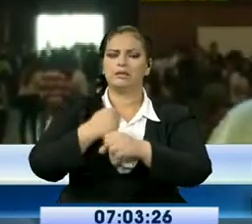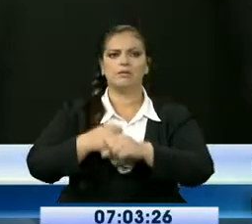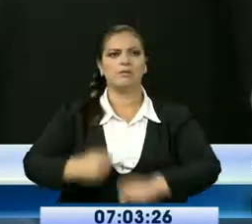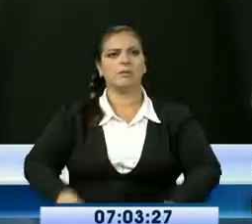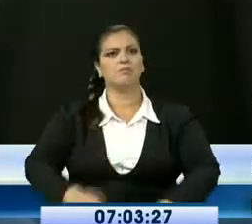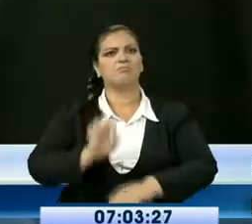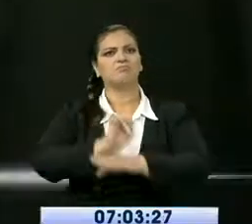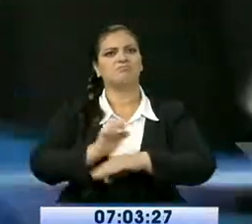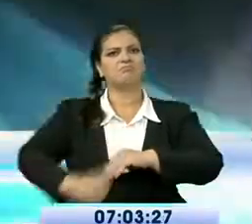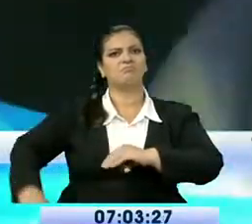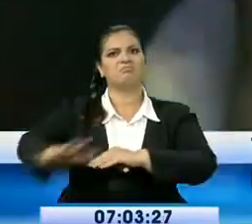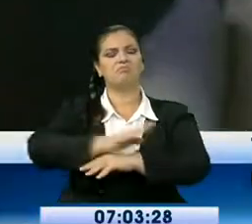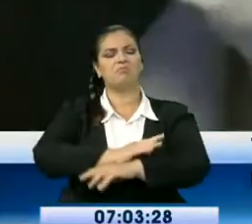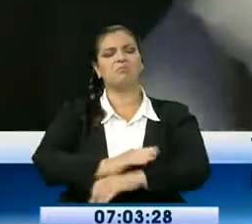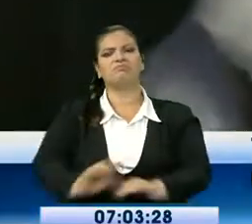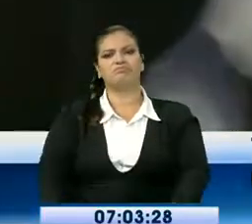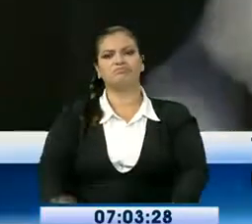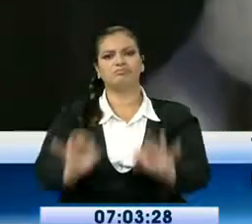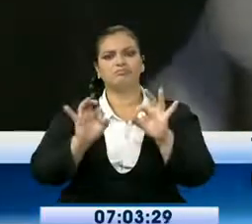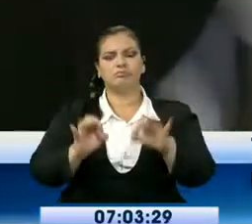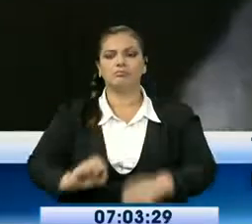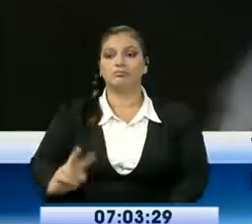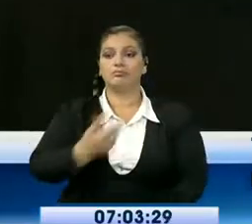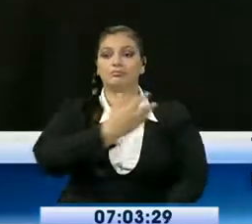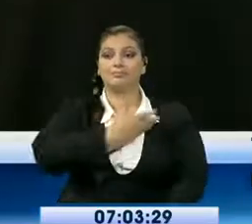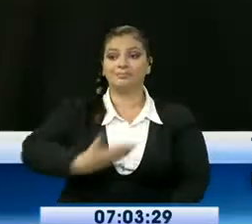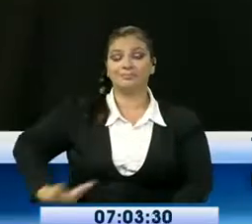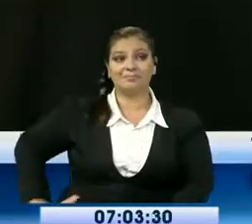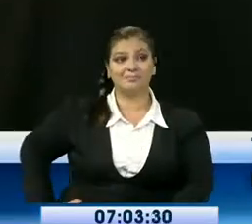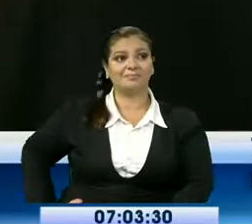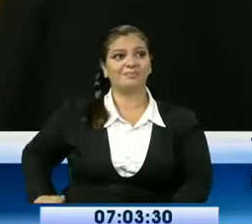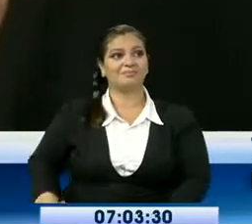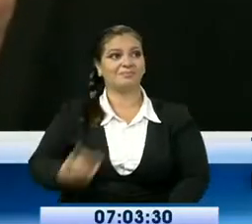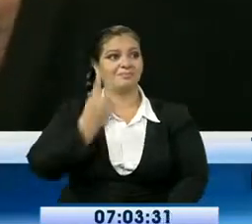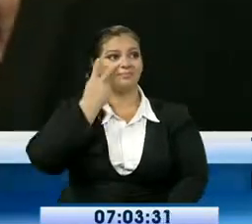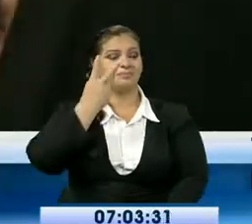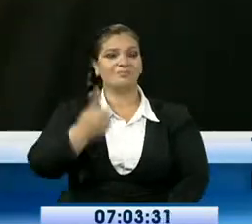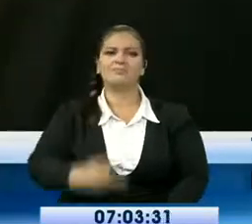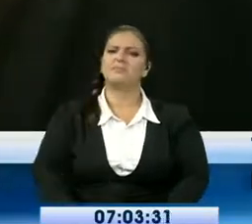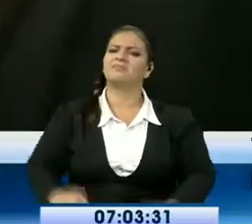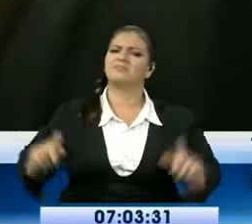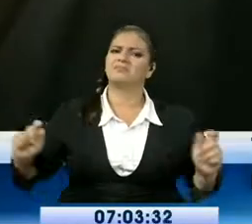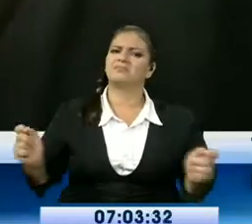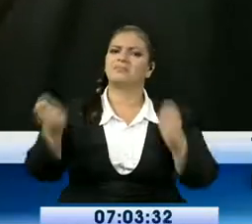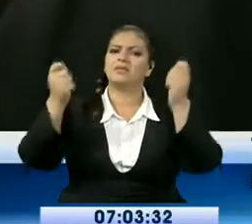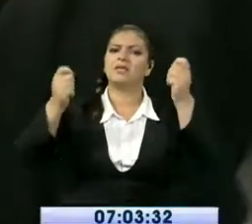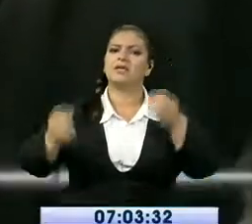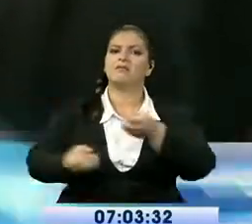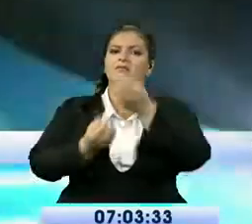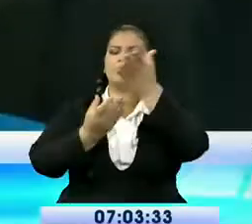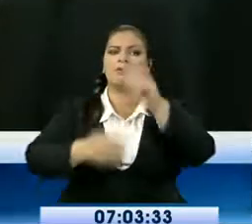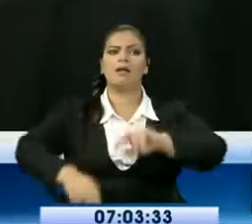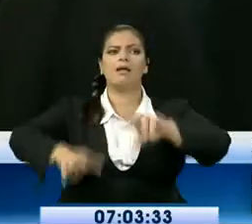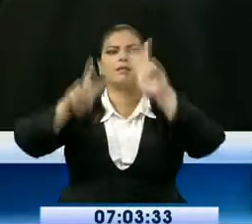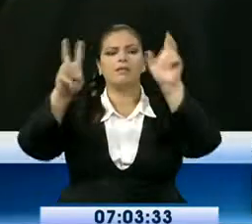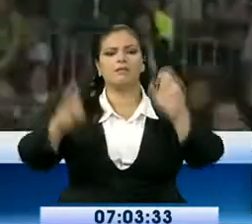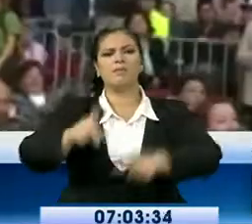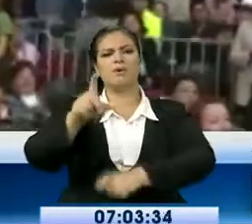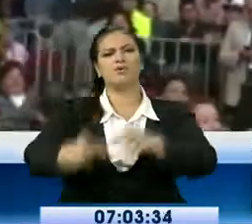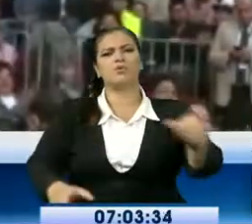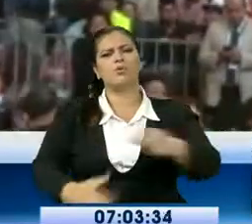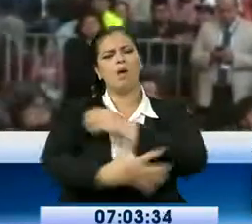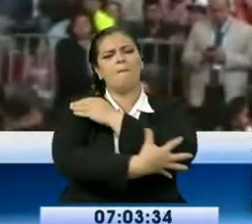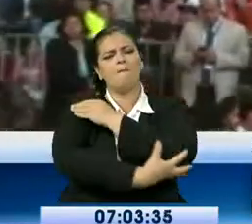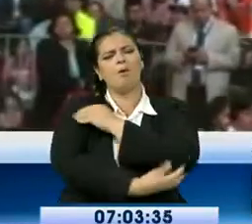nacional. Además, la vicepresidenta participó de la presentación de la campaña Menos Pobreza y Más Desarrollo, que tiene como fin reducir